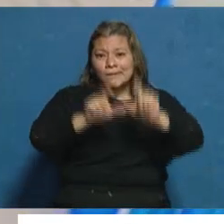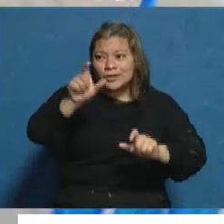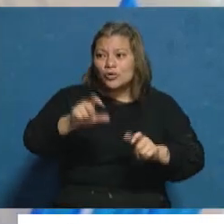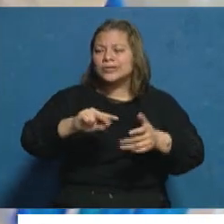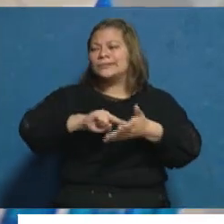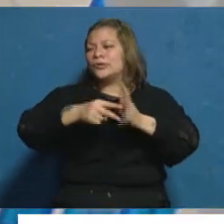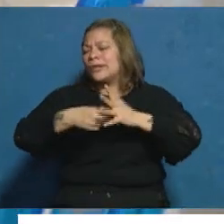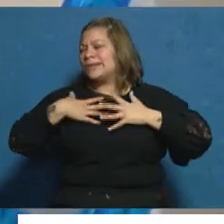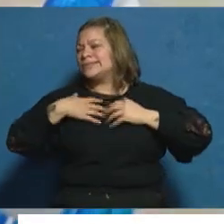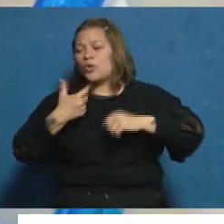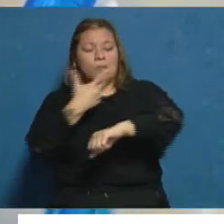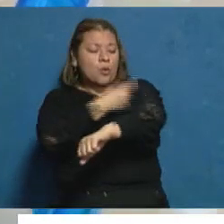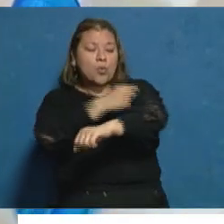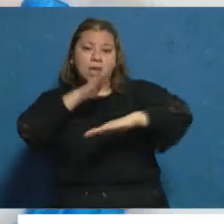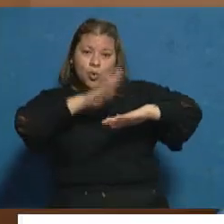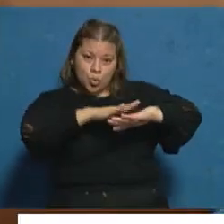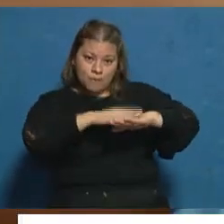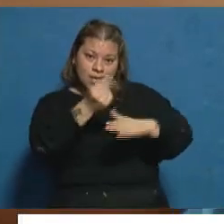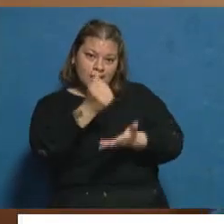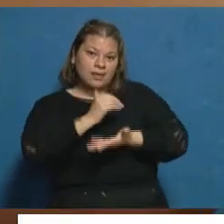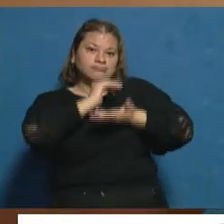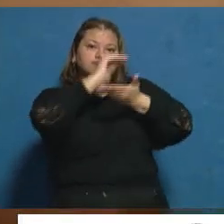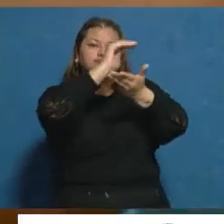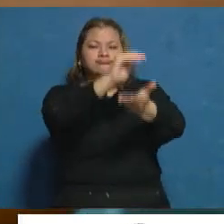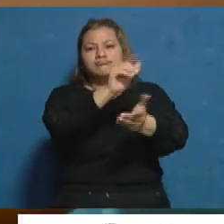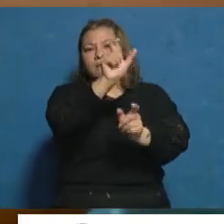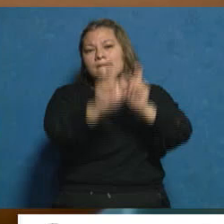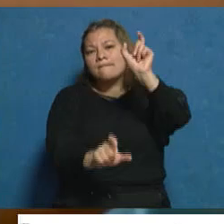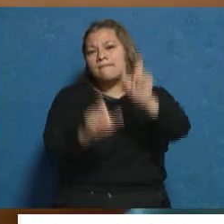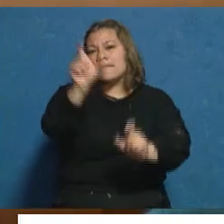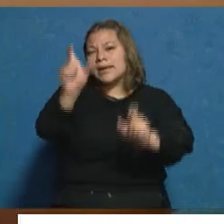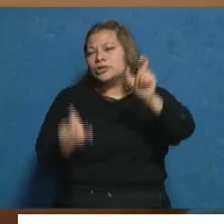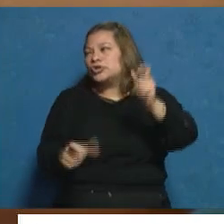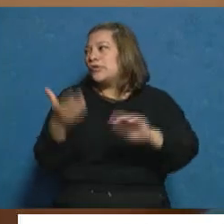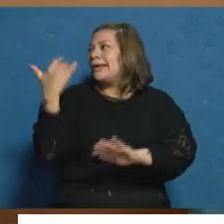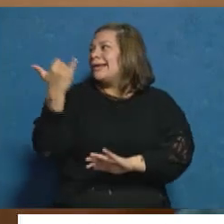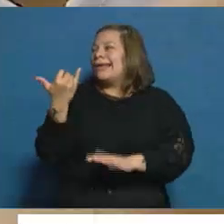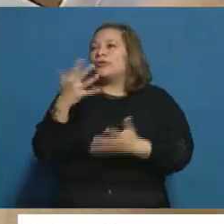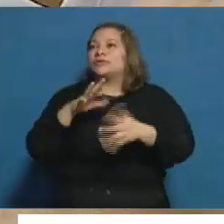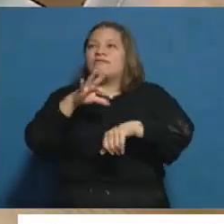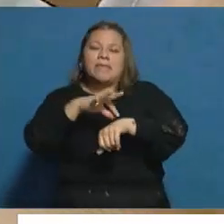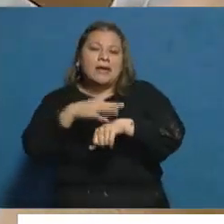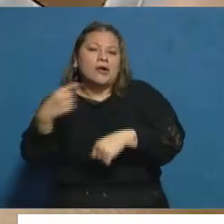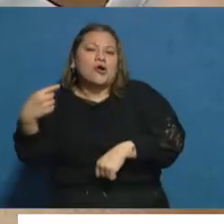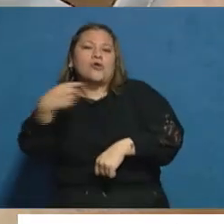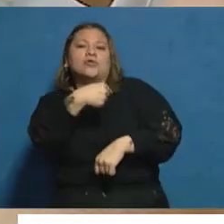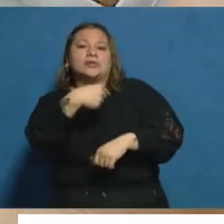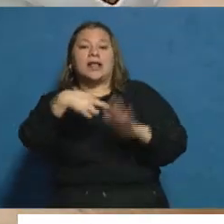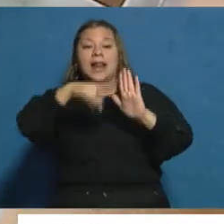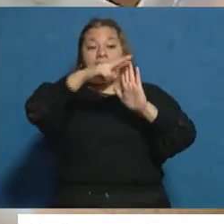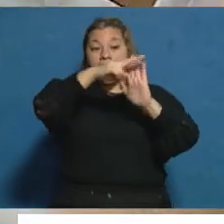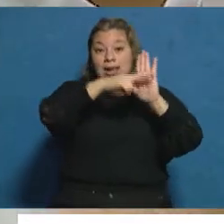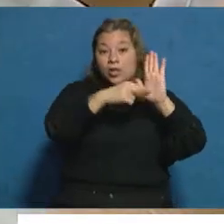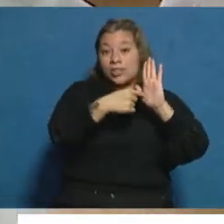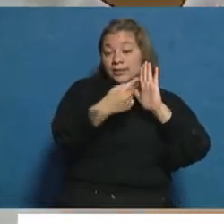la vacuna recibirán una indemnización. Son aquellos que hayan tenido un evento adverso, según dice la resolución que